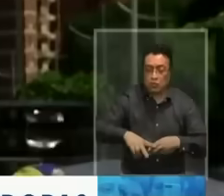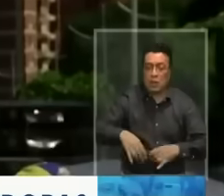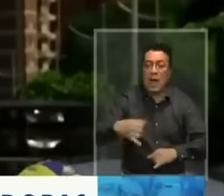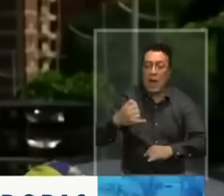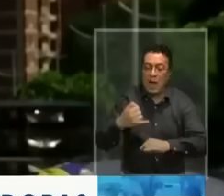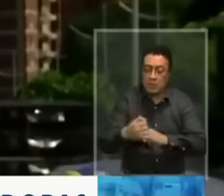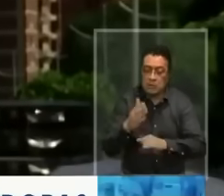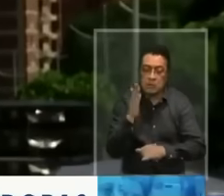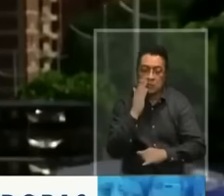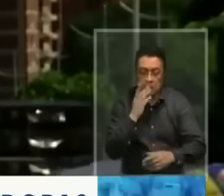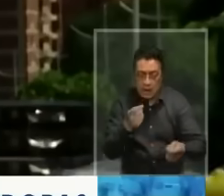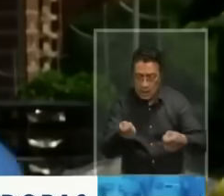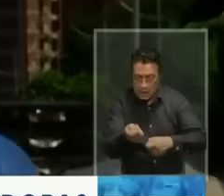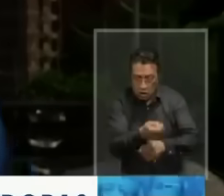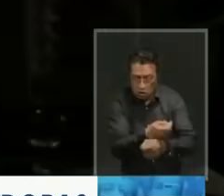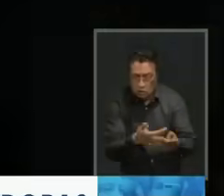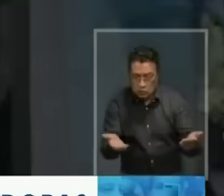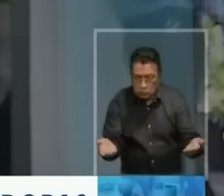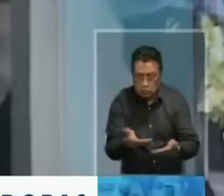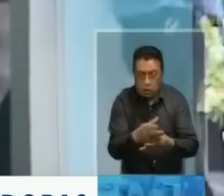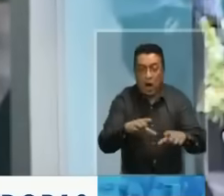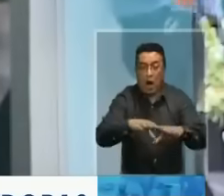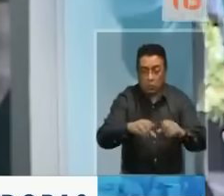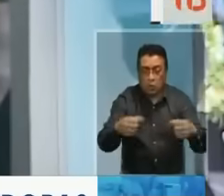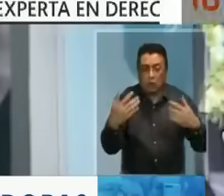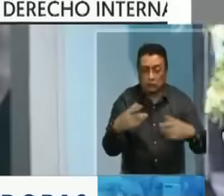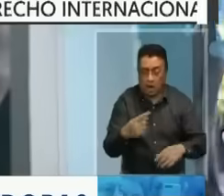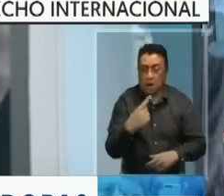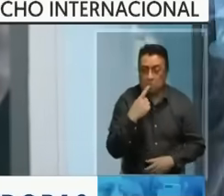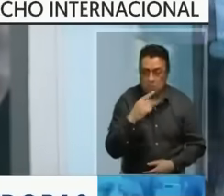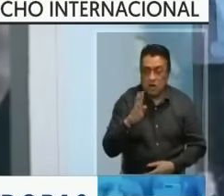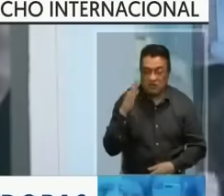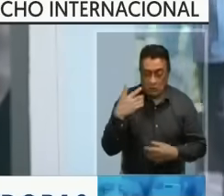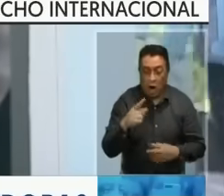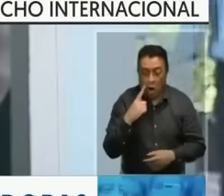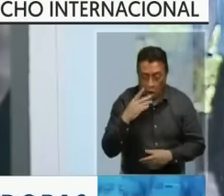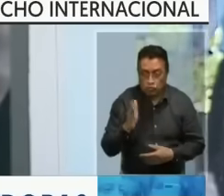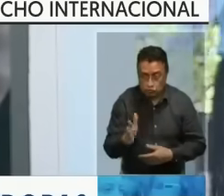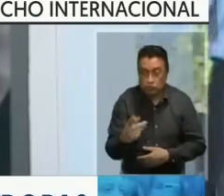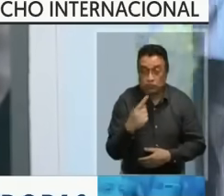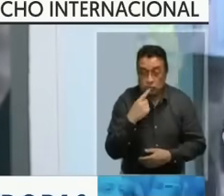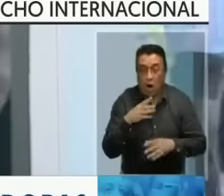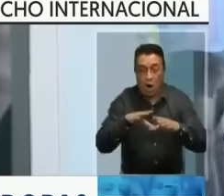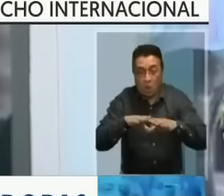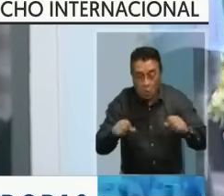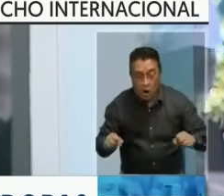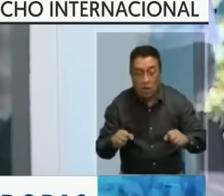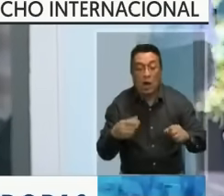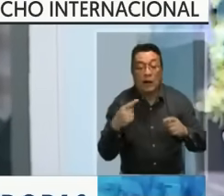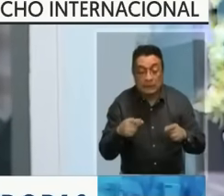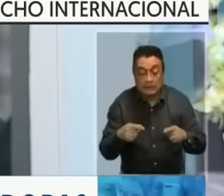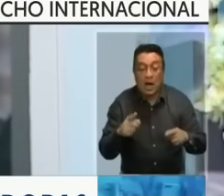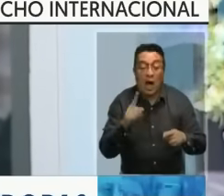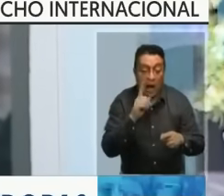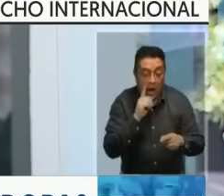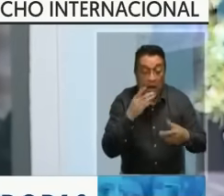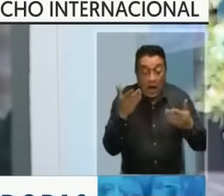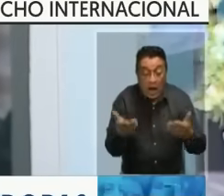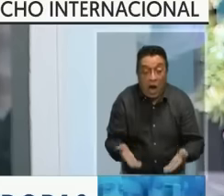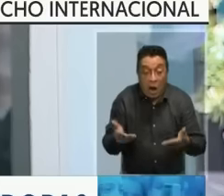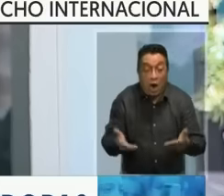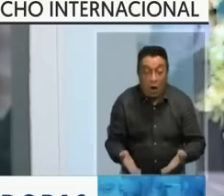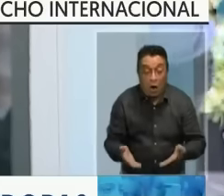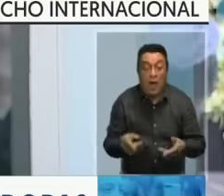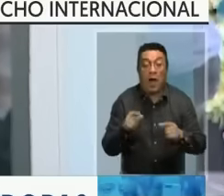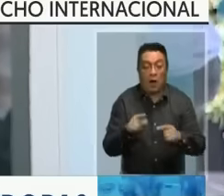por negociación directa tien un acuerdo al respecto acuerdo Aún está vigente Y ese acuerdo derivó en que exista actualmente un